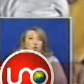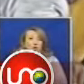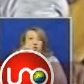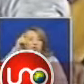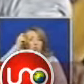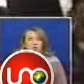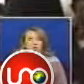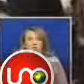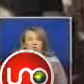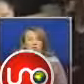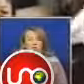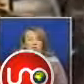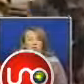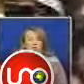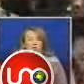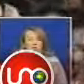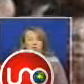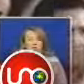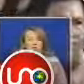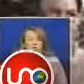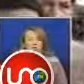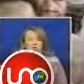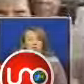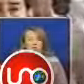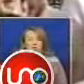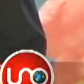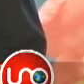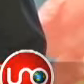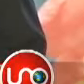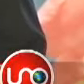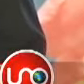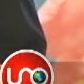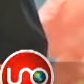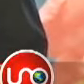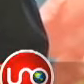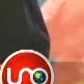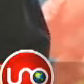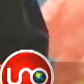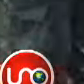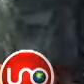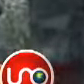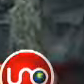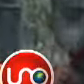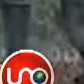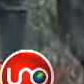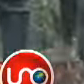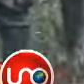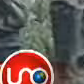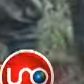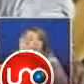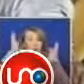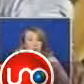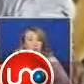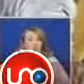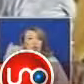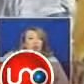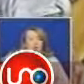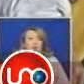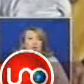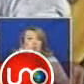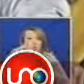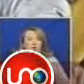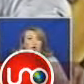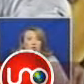es cómplice de la FARC. Dijo además que es Colombia el que no cuida su frontera y que eso hace al gobierno cómplice de los guerrilleros. Con esa